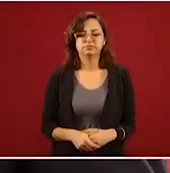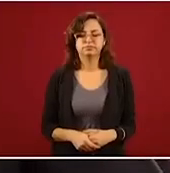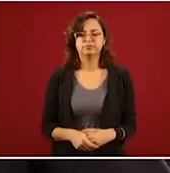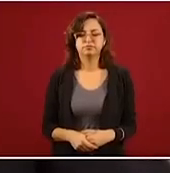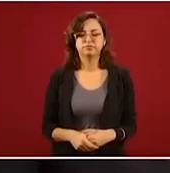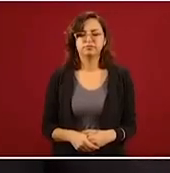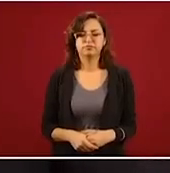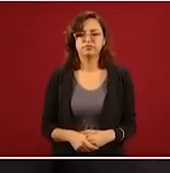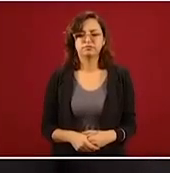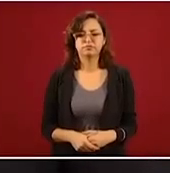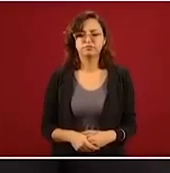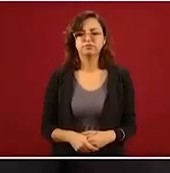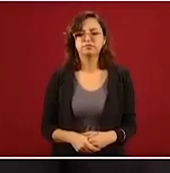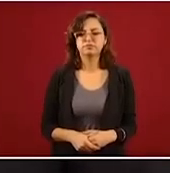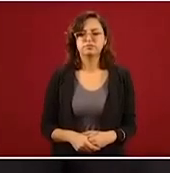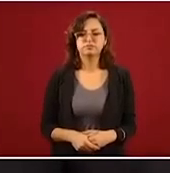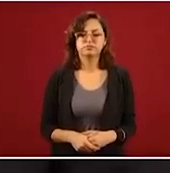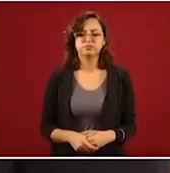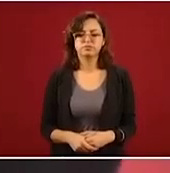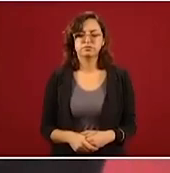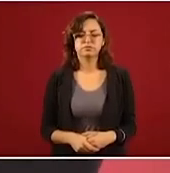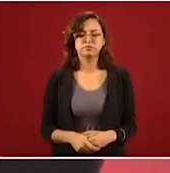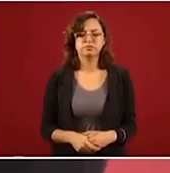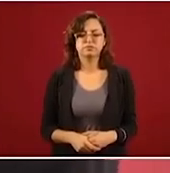Y se está viendo